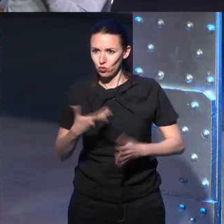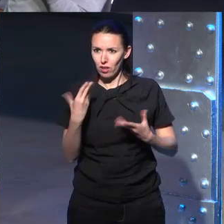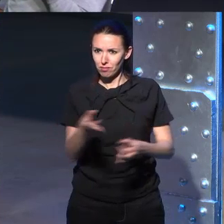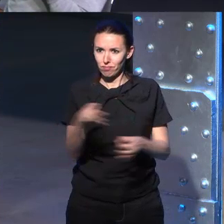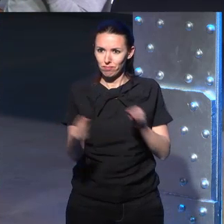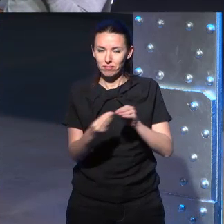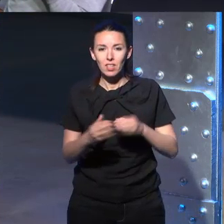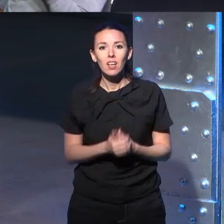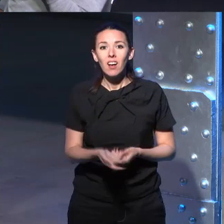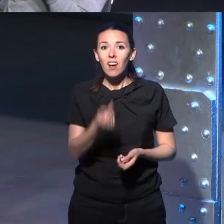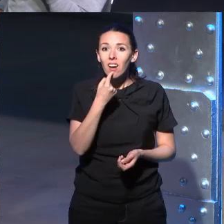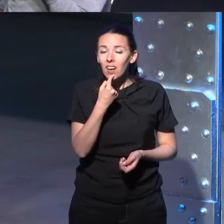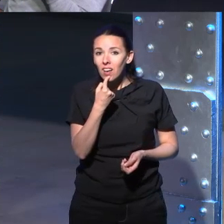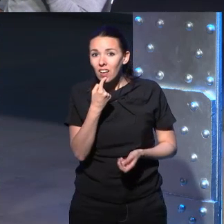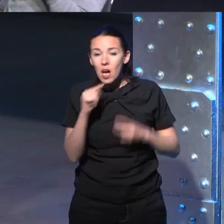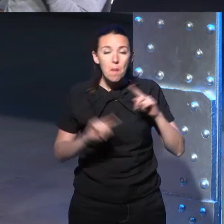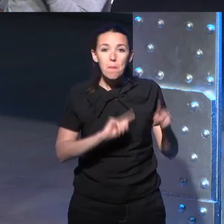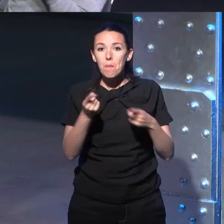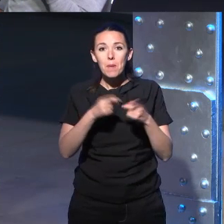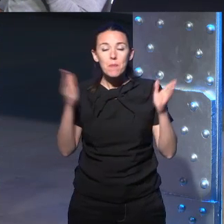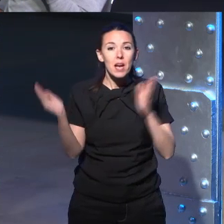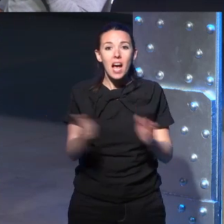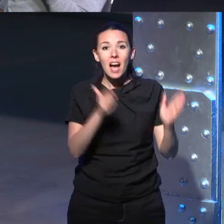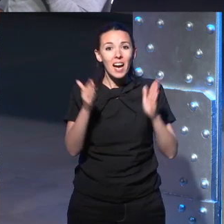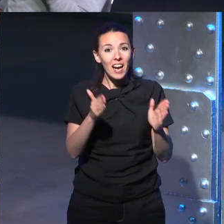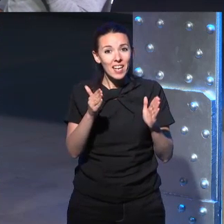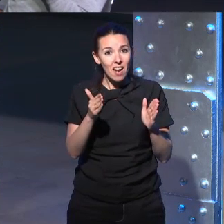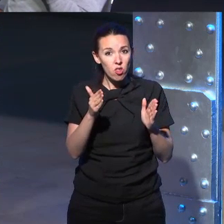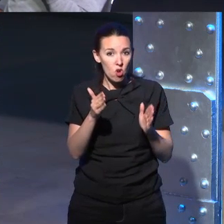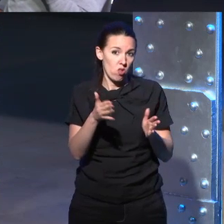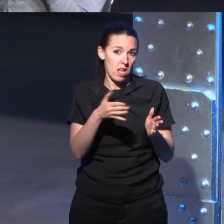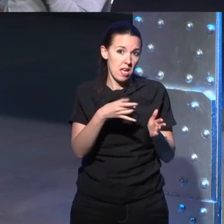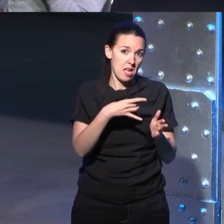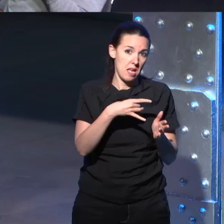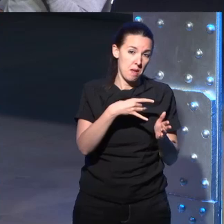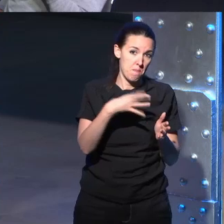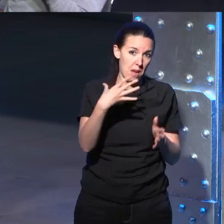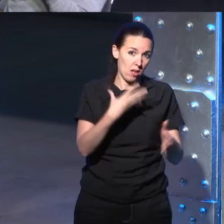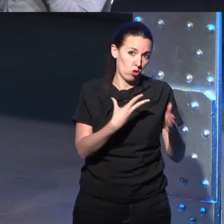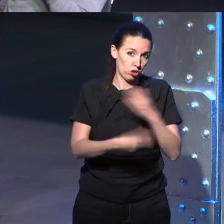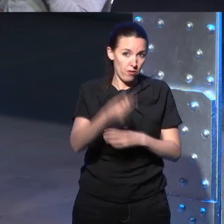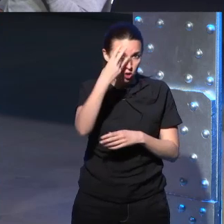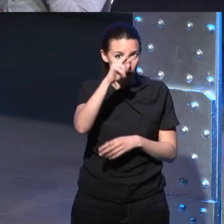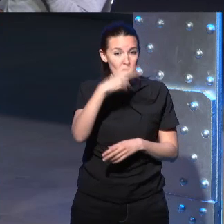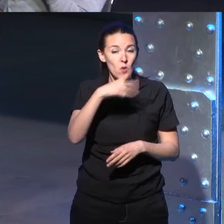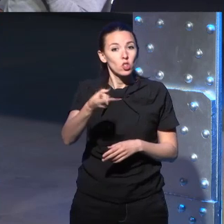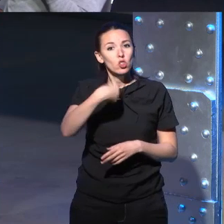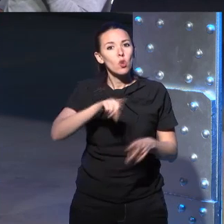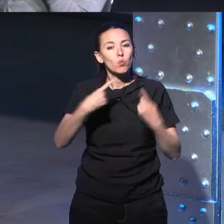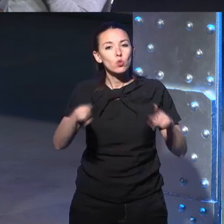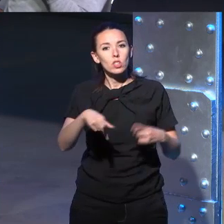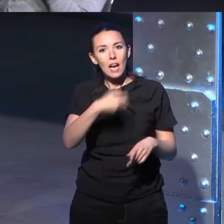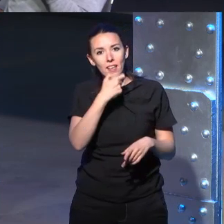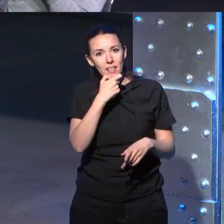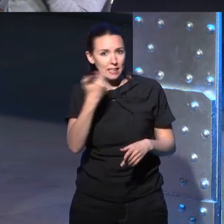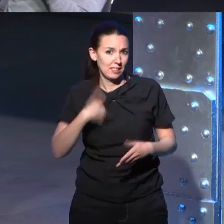José Agustín, somos la primera generación de gringos nacidos en México, porque nuestra música era la música en inglés. Exacto. Ya estábamos